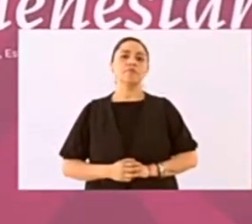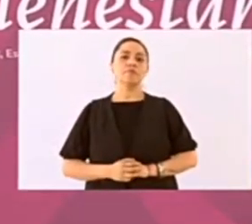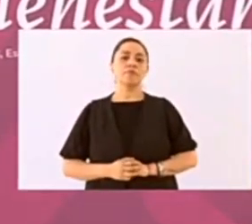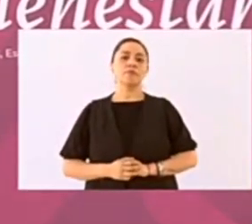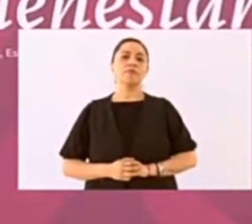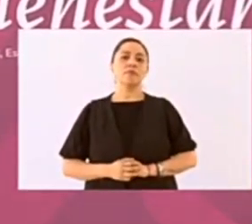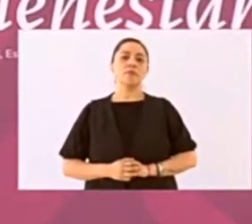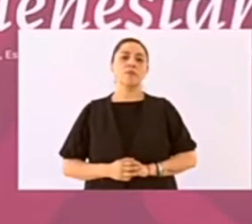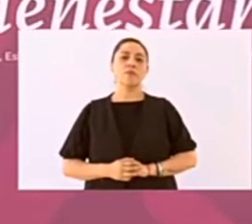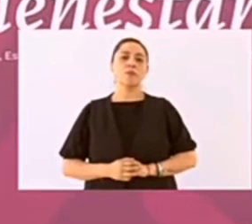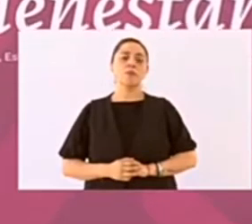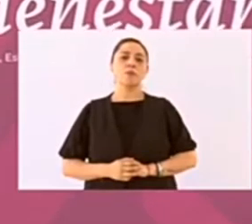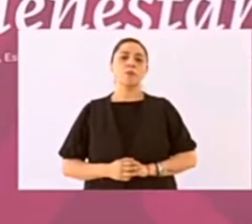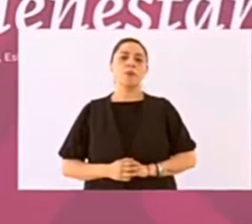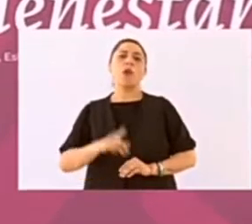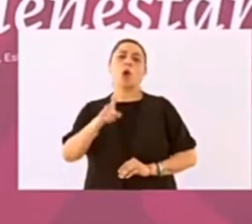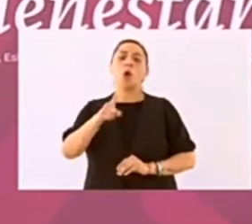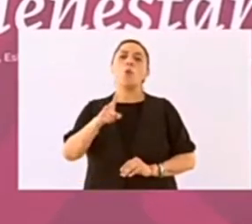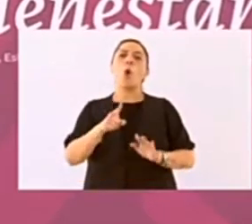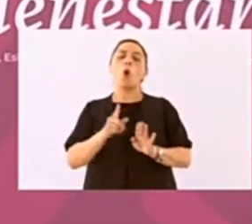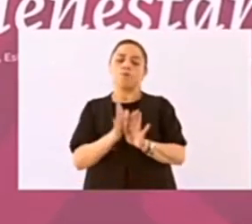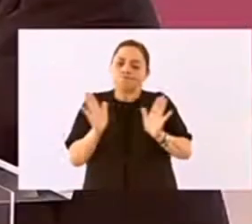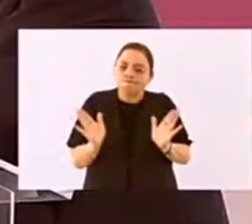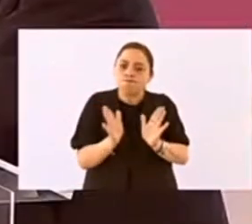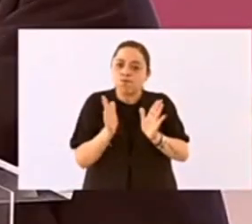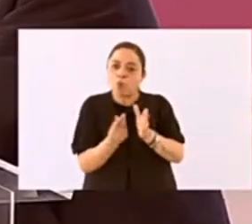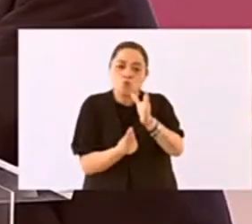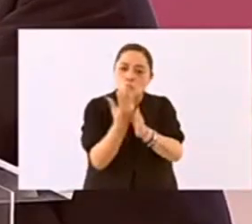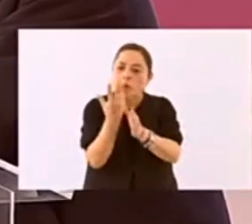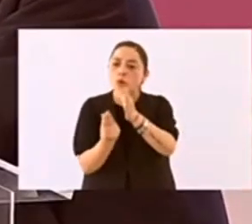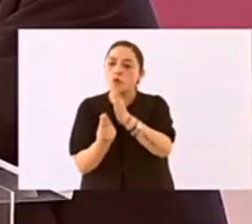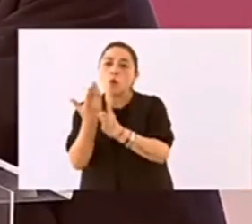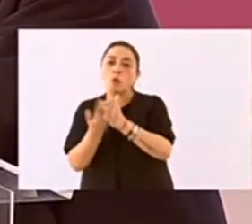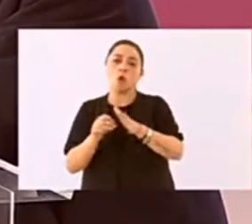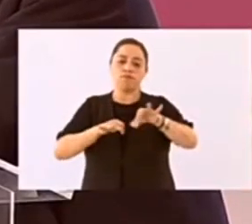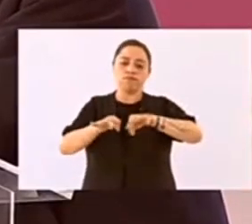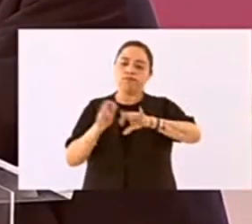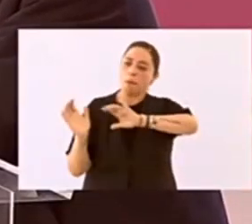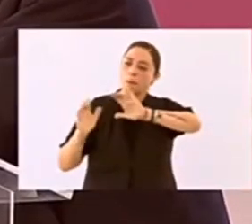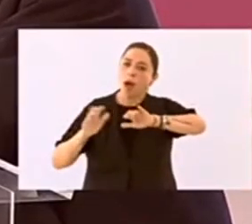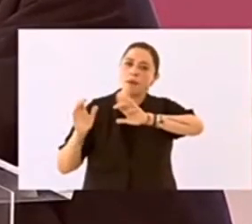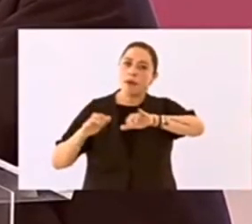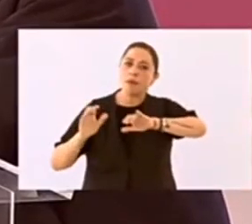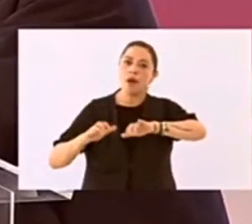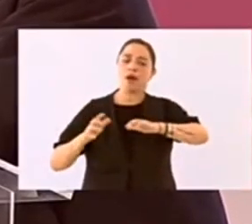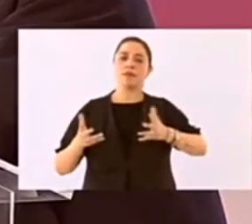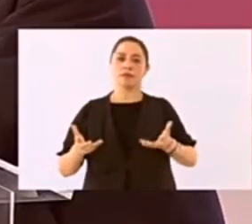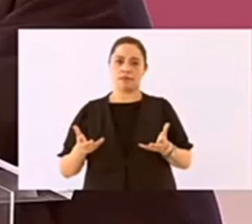promueva la creación de empleos, porque puede